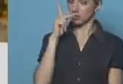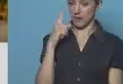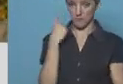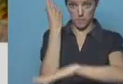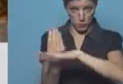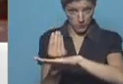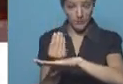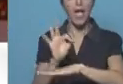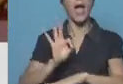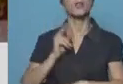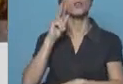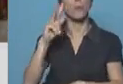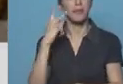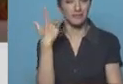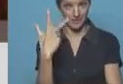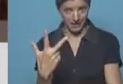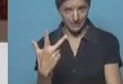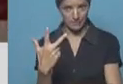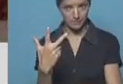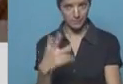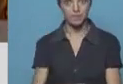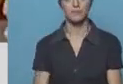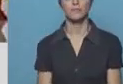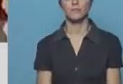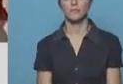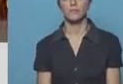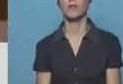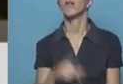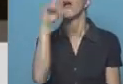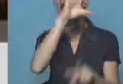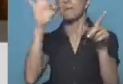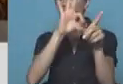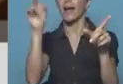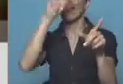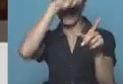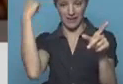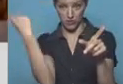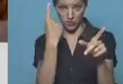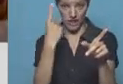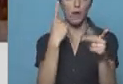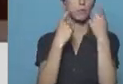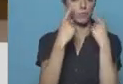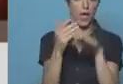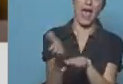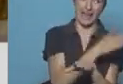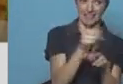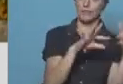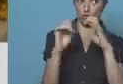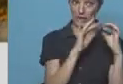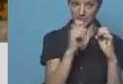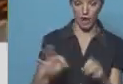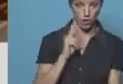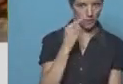gobierno en el año 2003, era predominio de la banca extranjera, la que había pasado con la crisis del 2001. Hoy